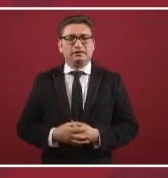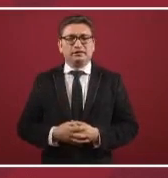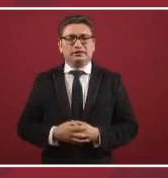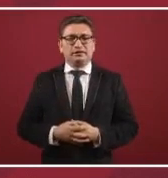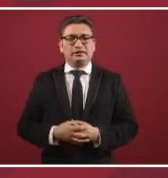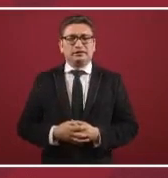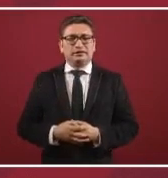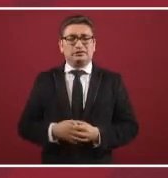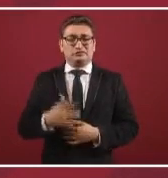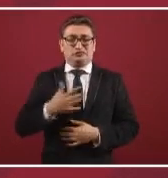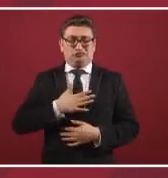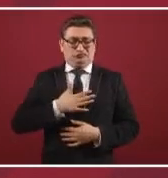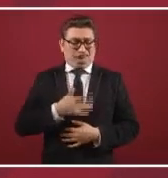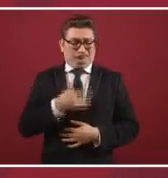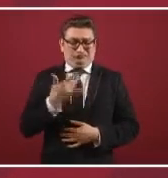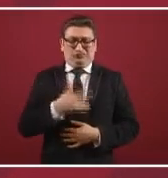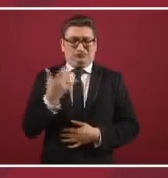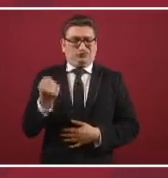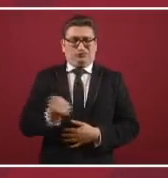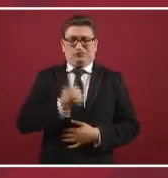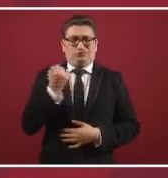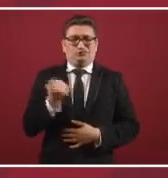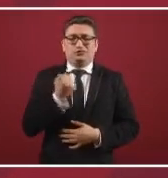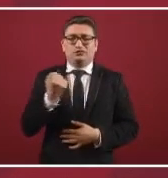con suerte